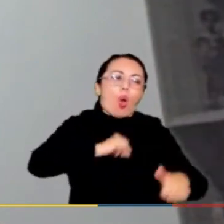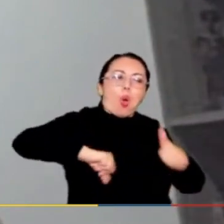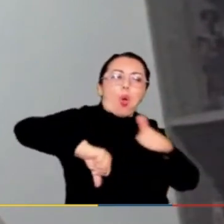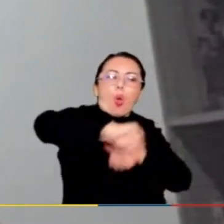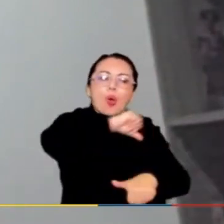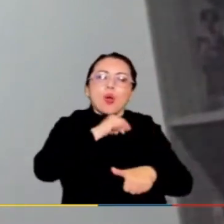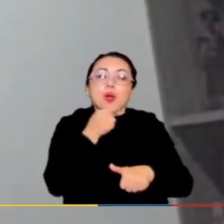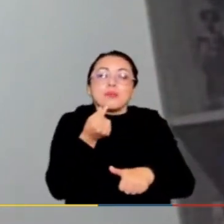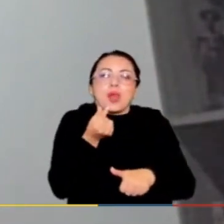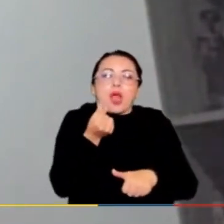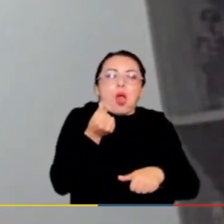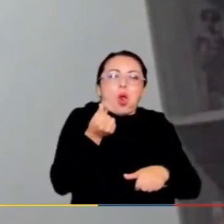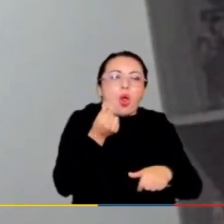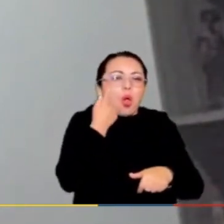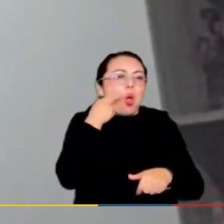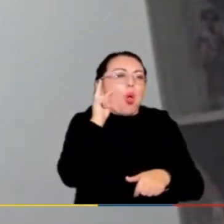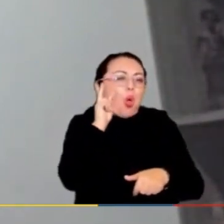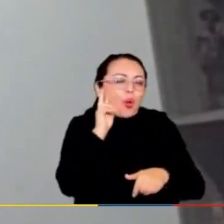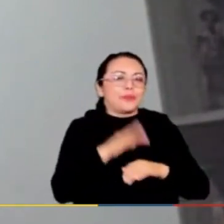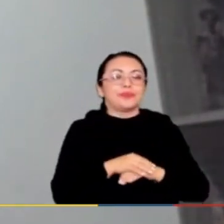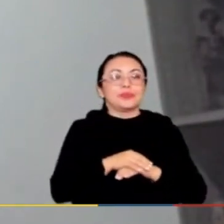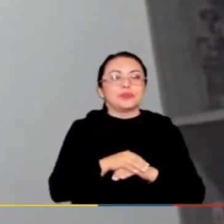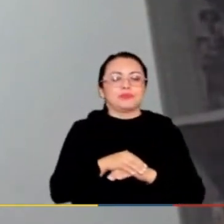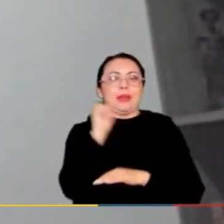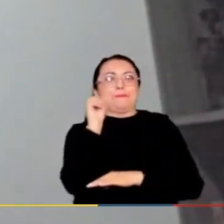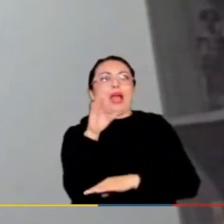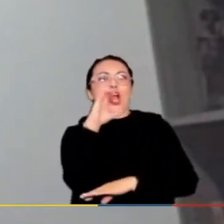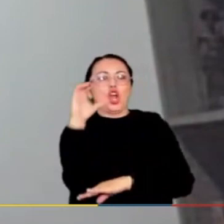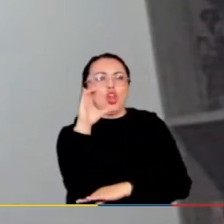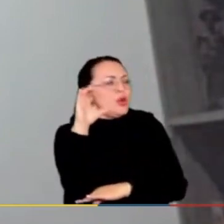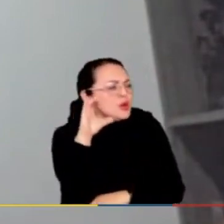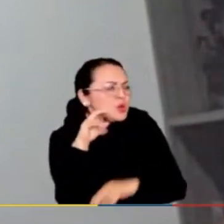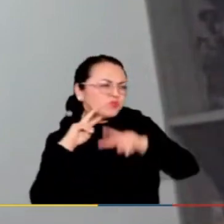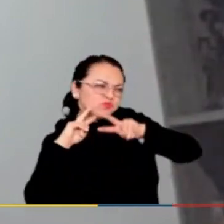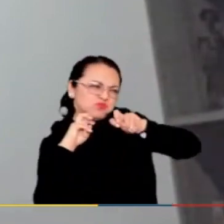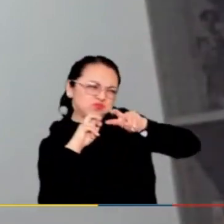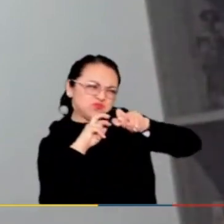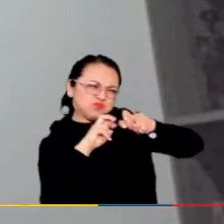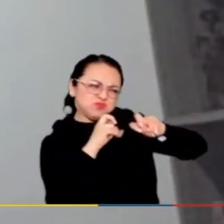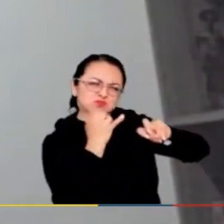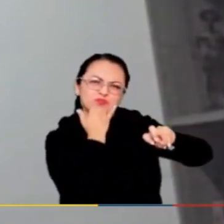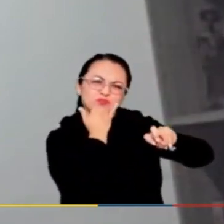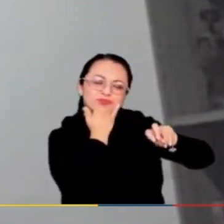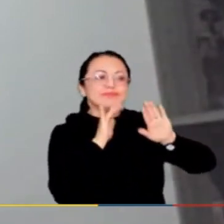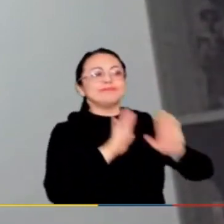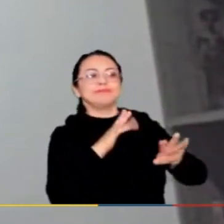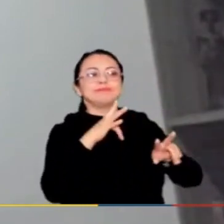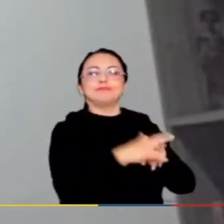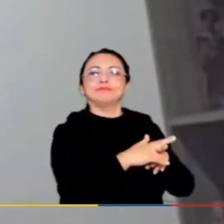como Bancolombia prende sus alarmas, investiga y da un cese